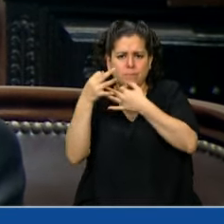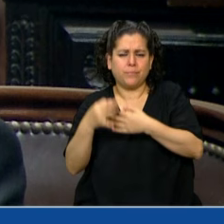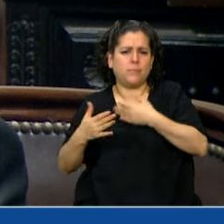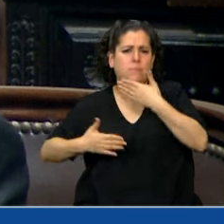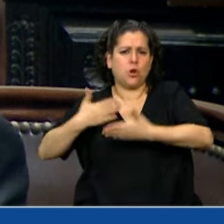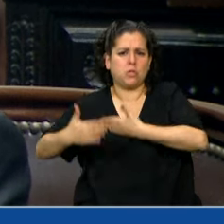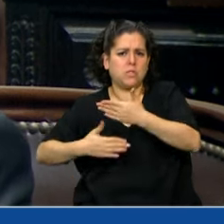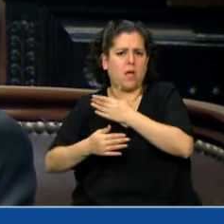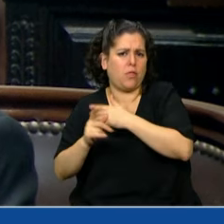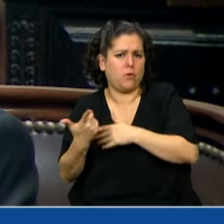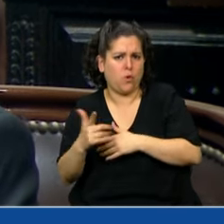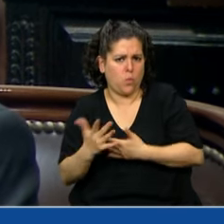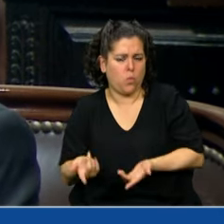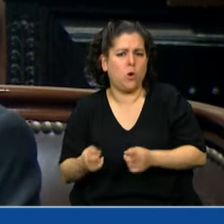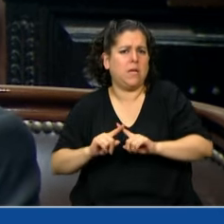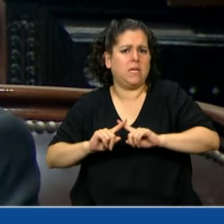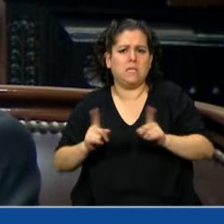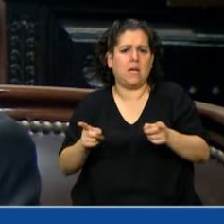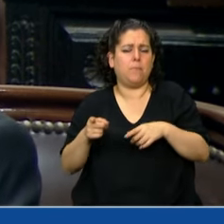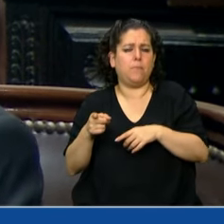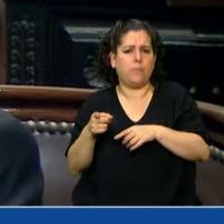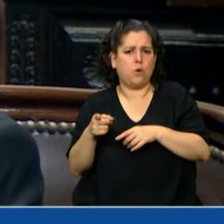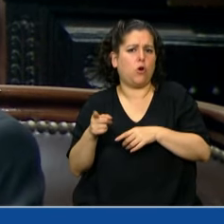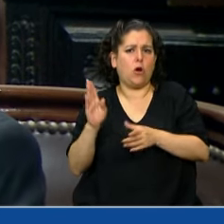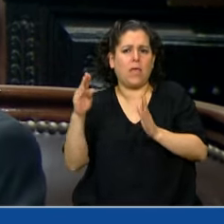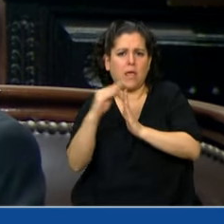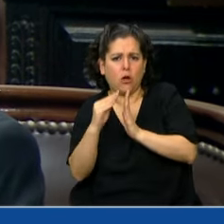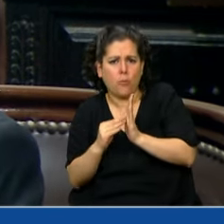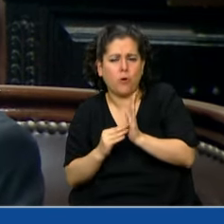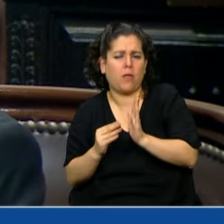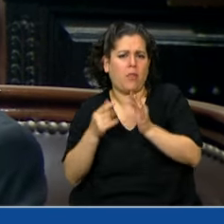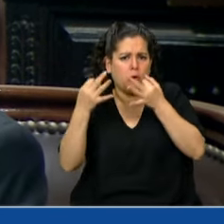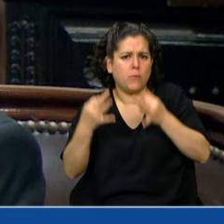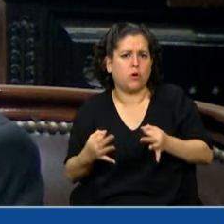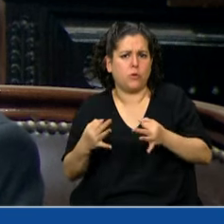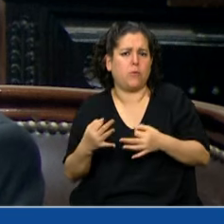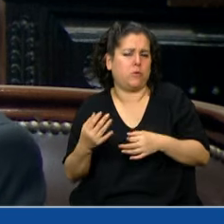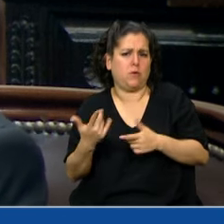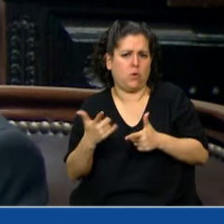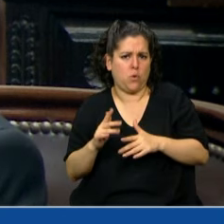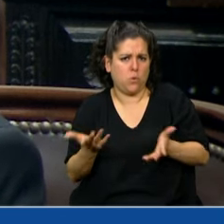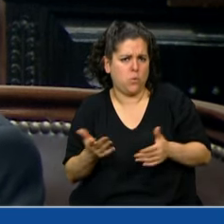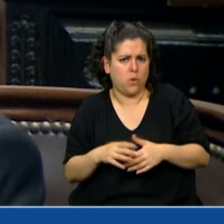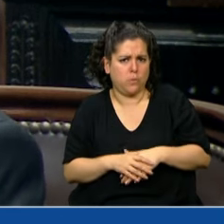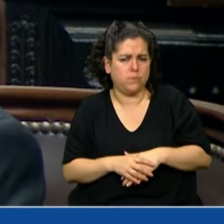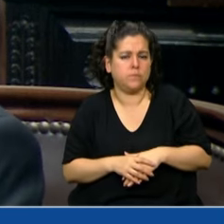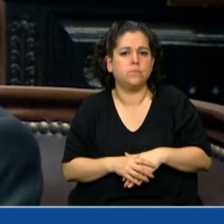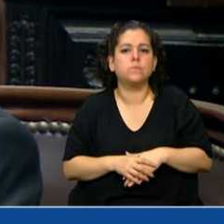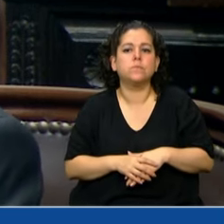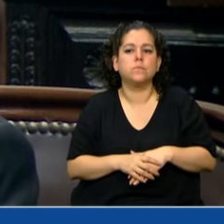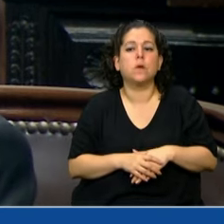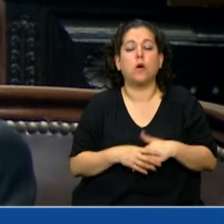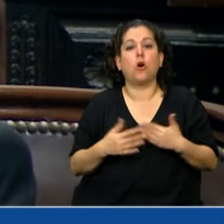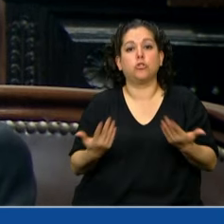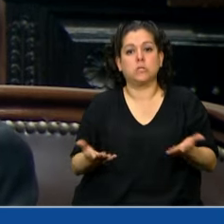procesado y no fue incorporado de la manera que debería haber sido incorporado